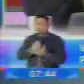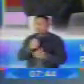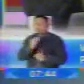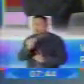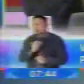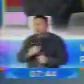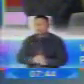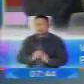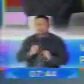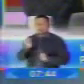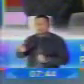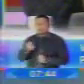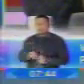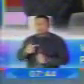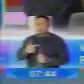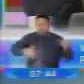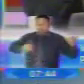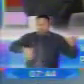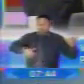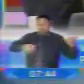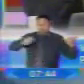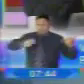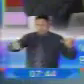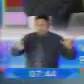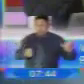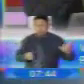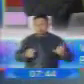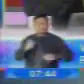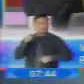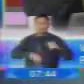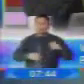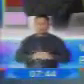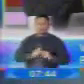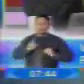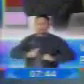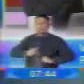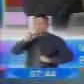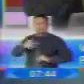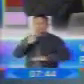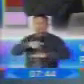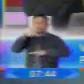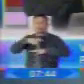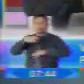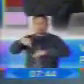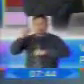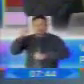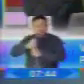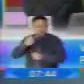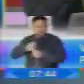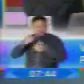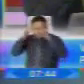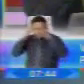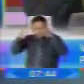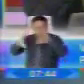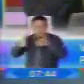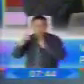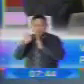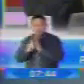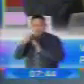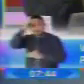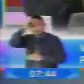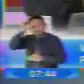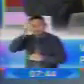cómo me saco una plata y yo toco la guitarra, vamos a ver si me saco una plata. No, esto es para gente profesional que se dedica al arte y la cultura y que a su vez